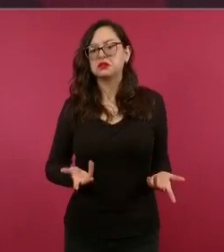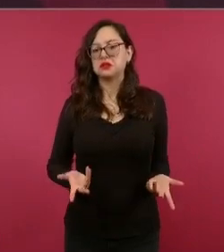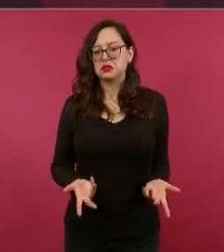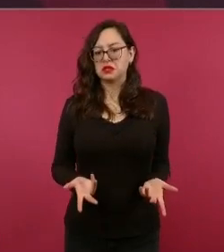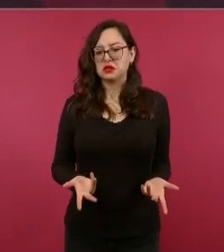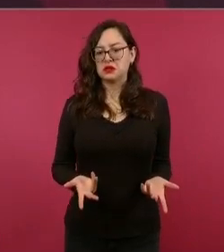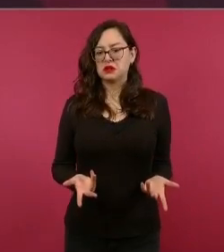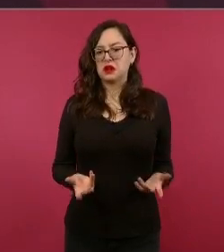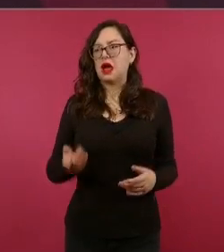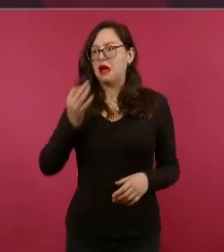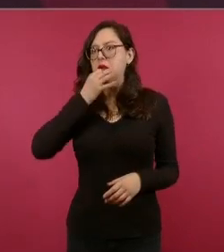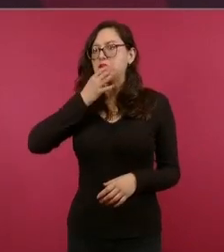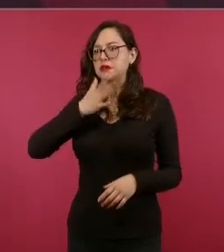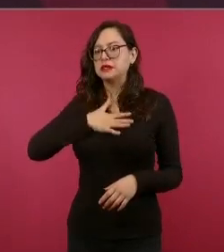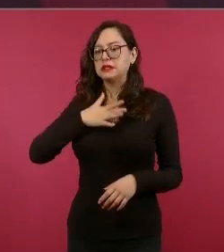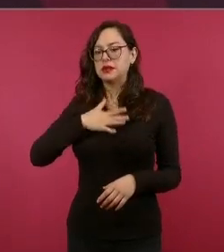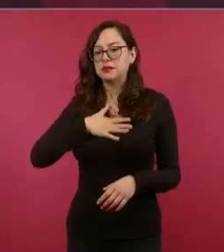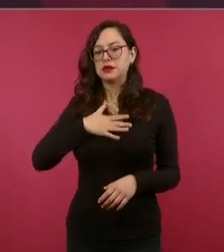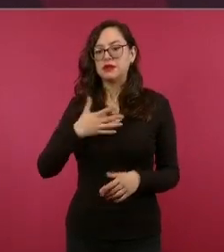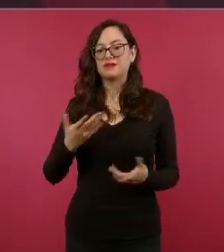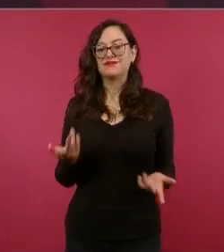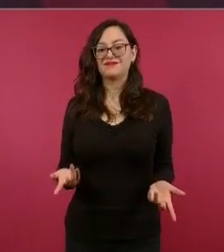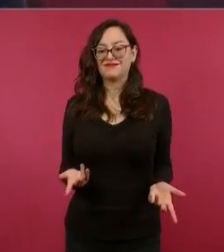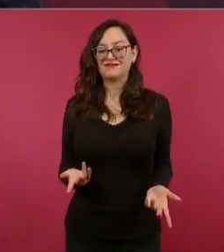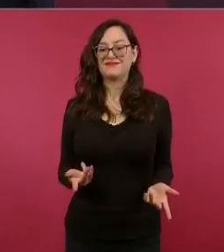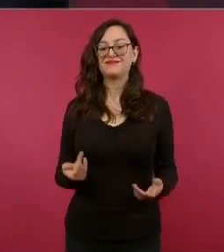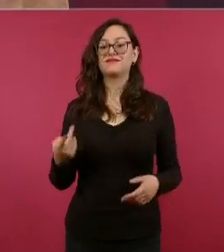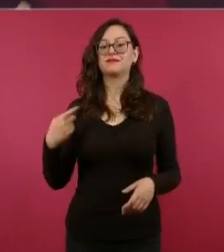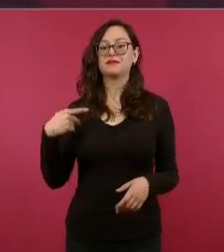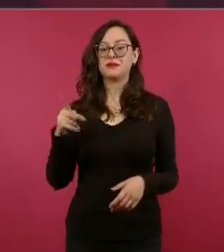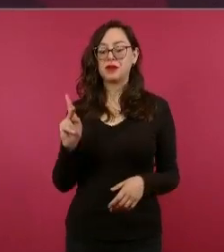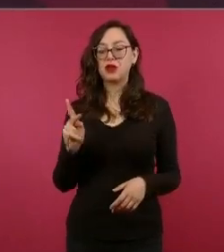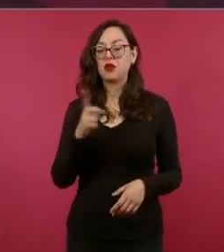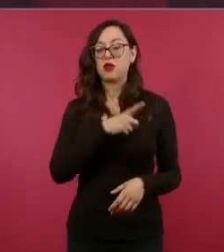la conferencia. Pero lo tendríamos que hacer